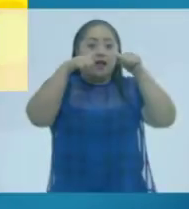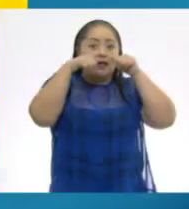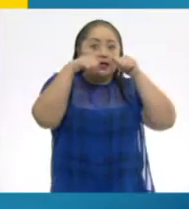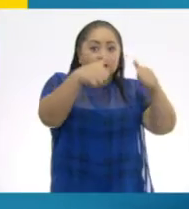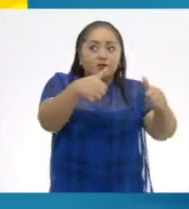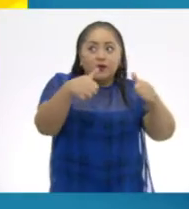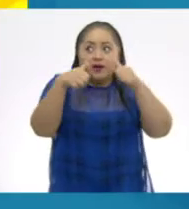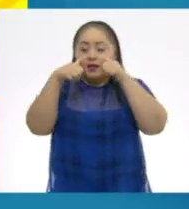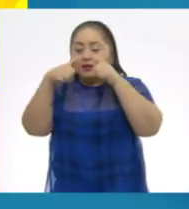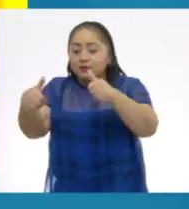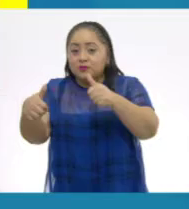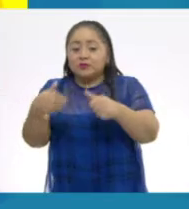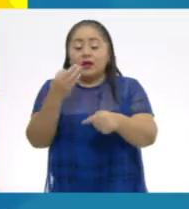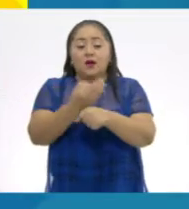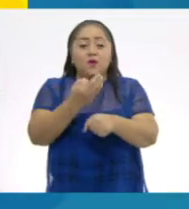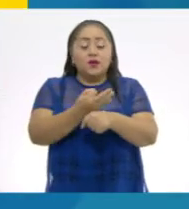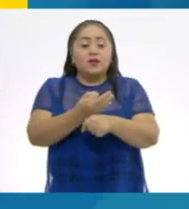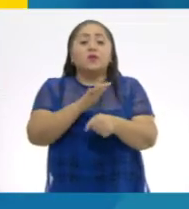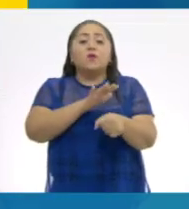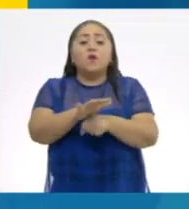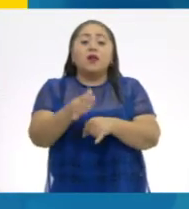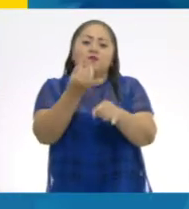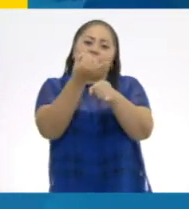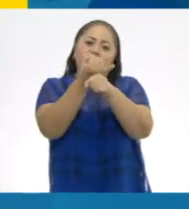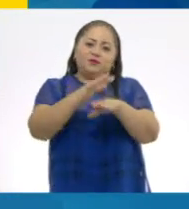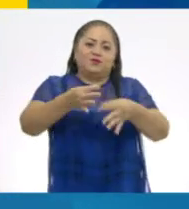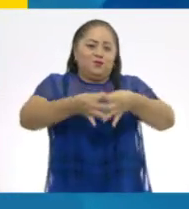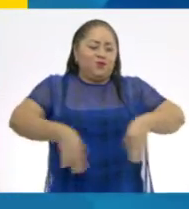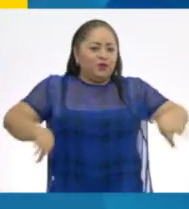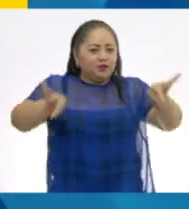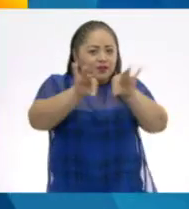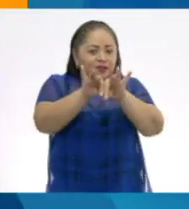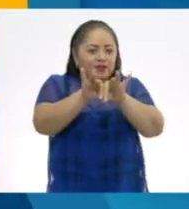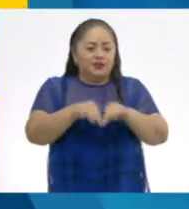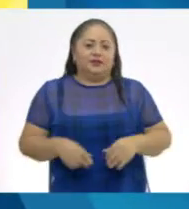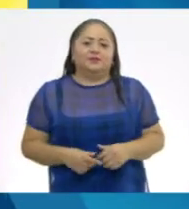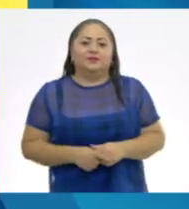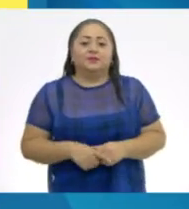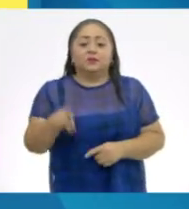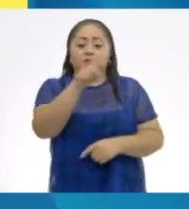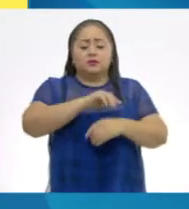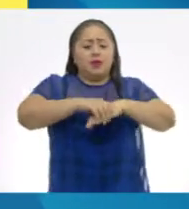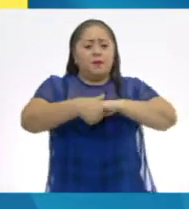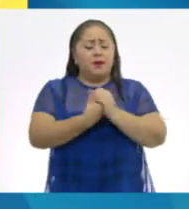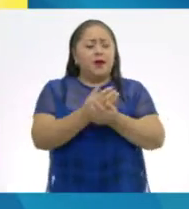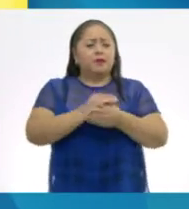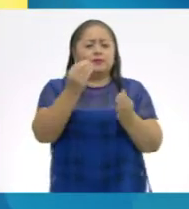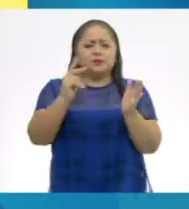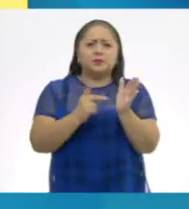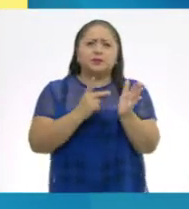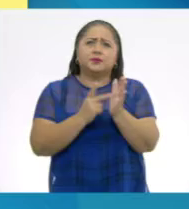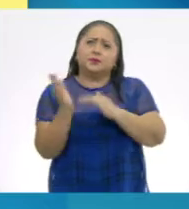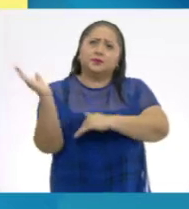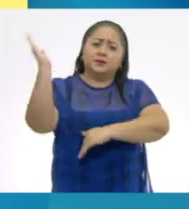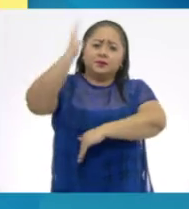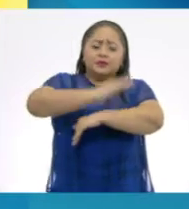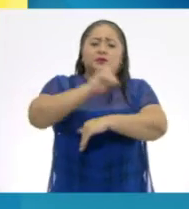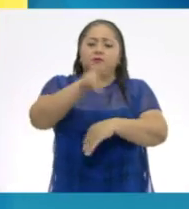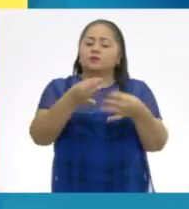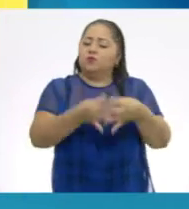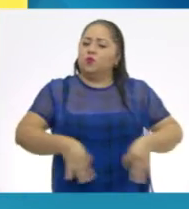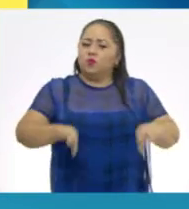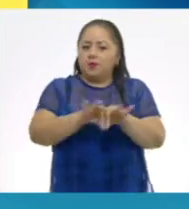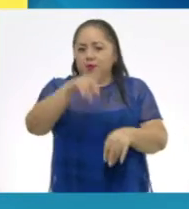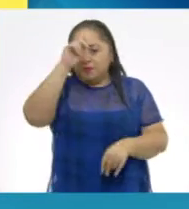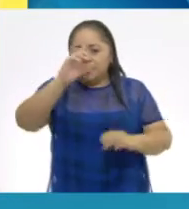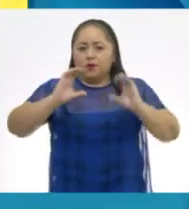¡Atención! ¡Atención! A continuación, información importante. Lavarnos las manos varias veces al día es